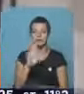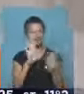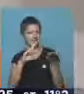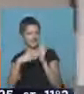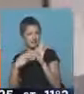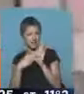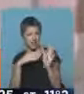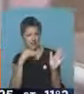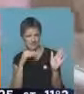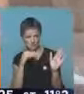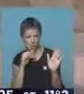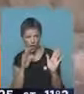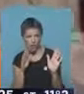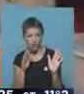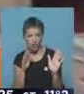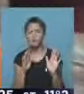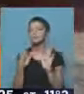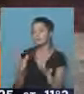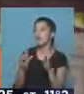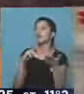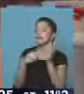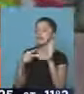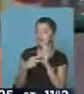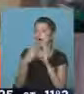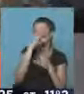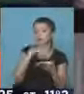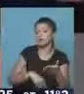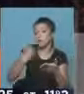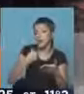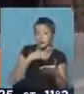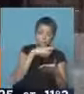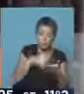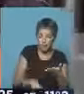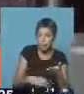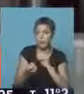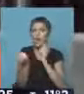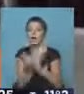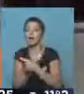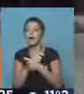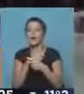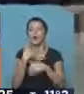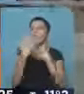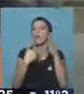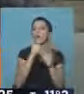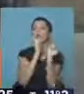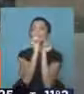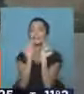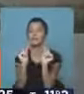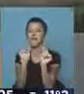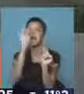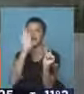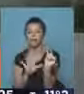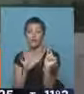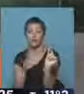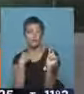disimular. Sí, encriptar es convertir un texto que cualquiera puede leer en una sopa de letras, en este caso de bits, que solamente va a poder leer,